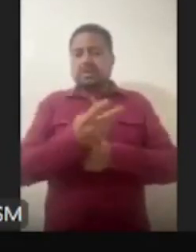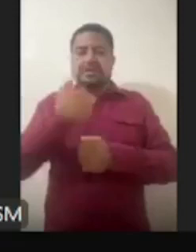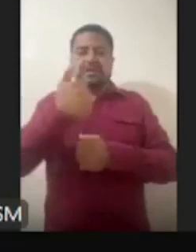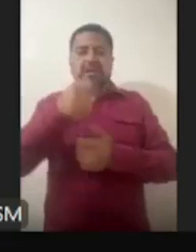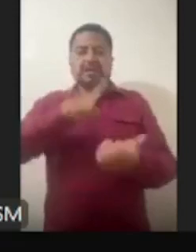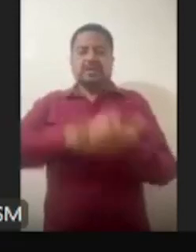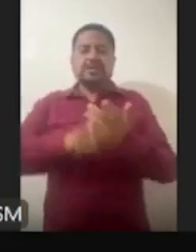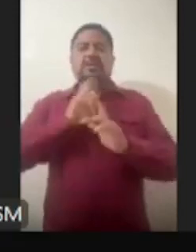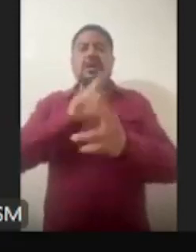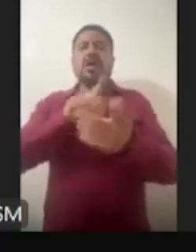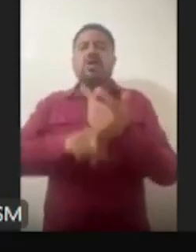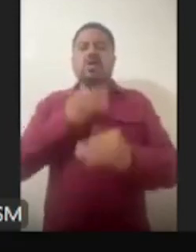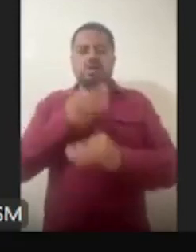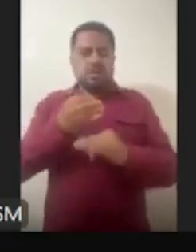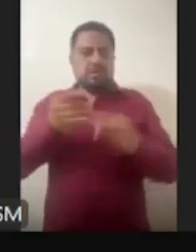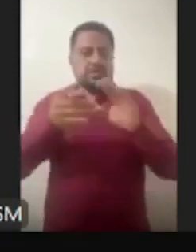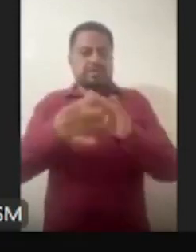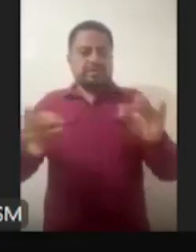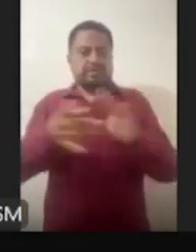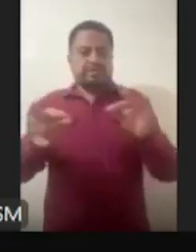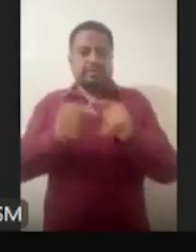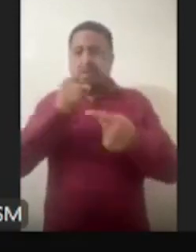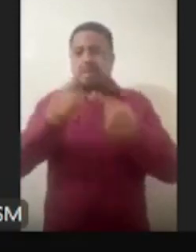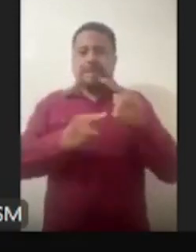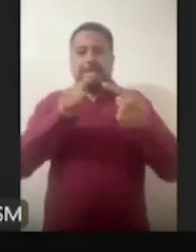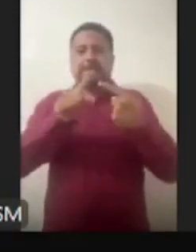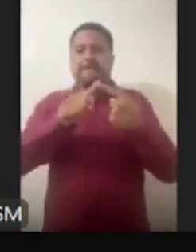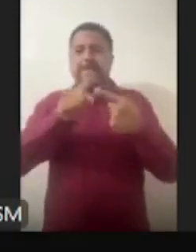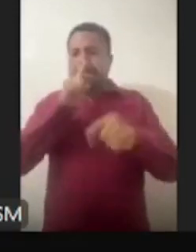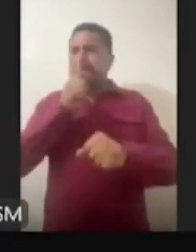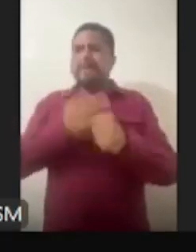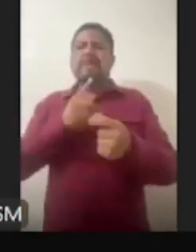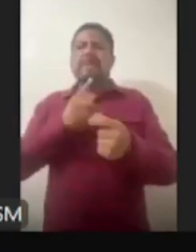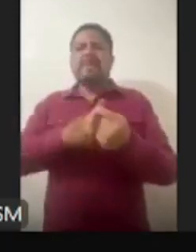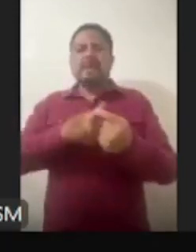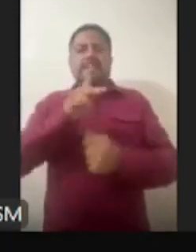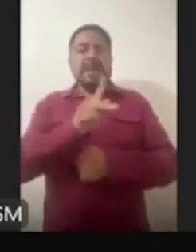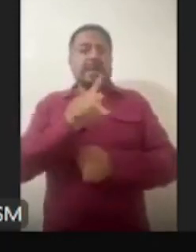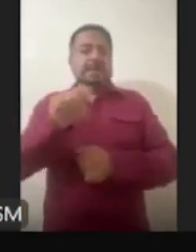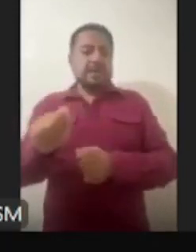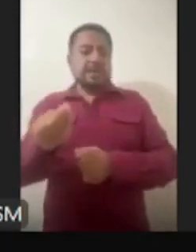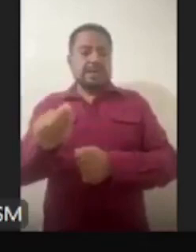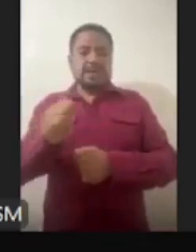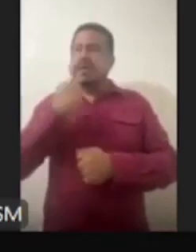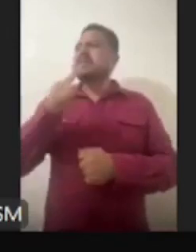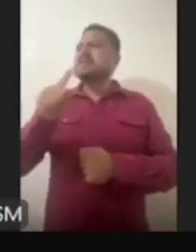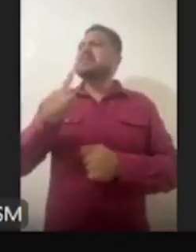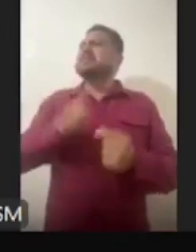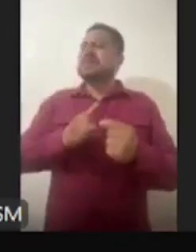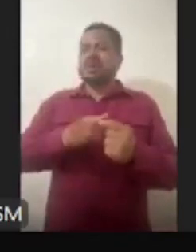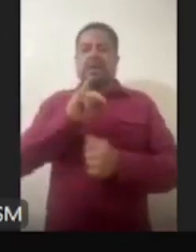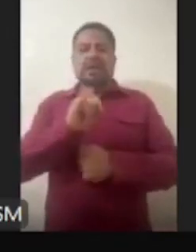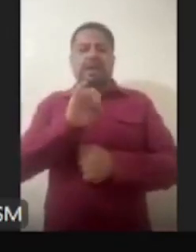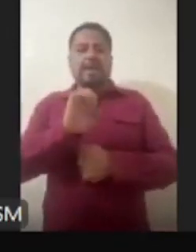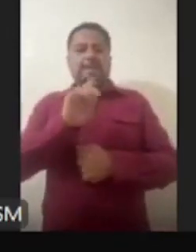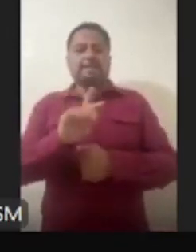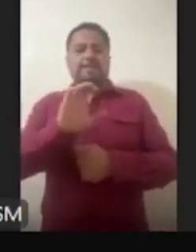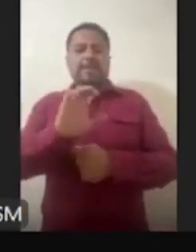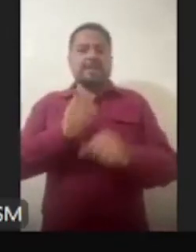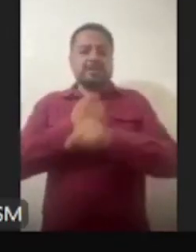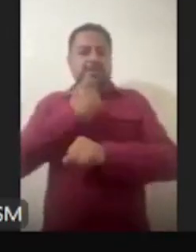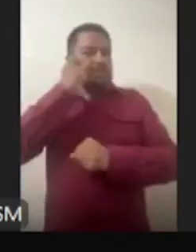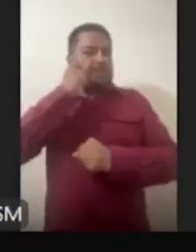a continuación preciso. En el primer asunto, la parte actora es el Partido del Trabajo, la autoridad responsable del Instituto Electoral y de Participación Ciudadana del Estado de